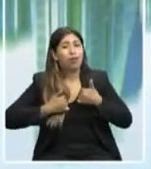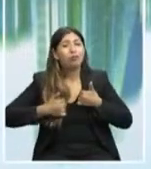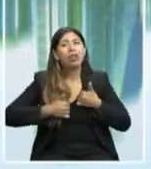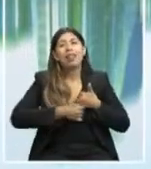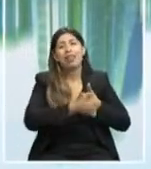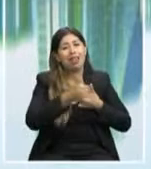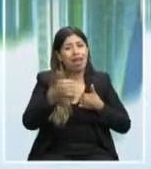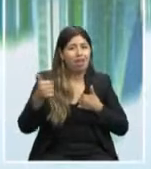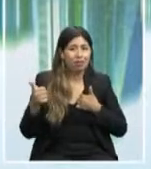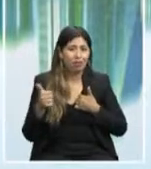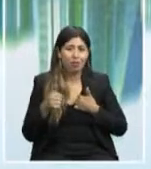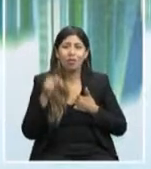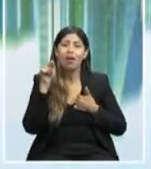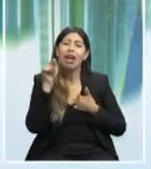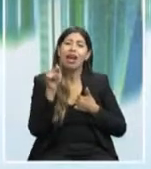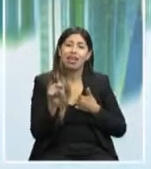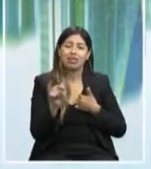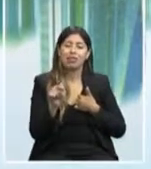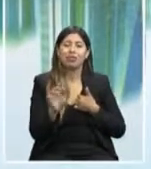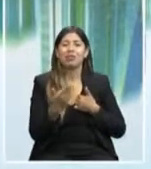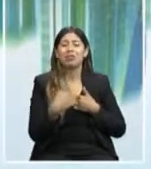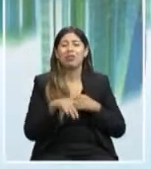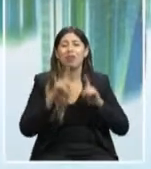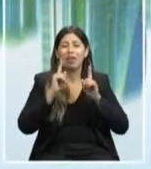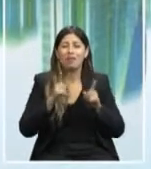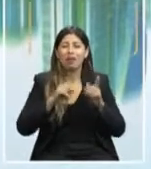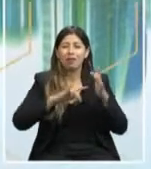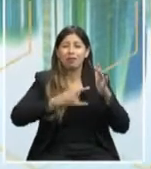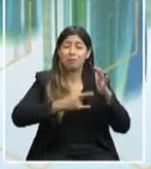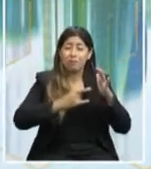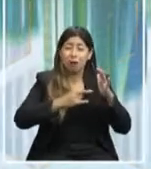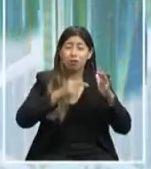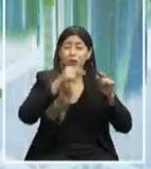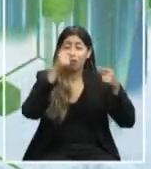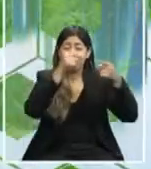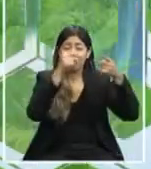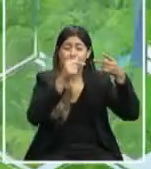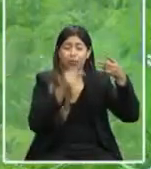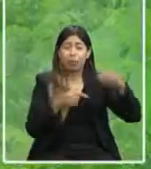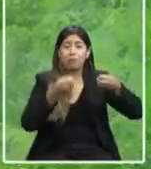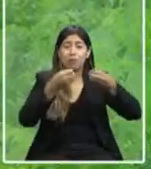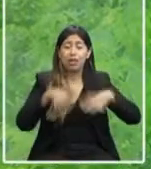todos. Debemos abordar los motores de pérdida de biodiversidad